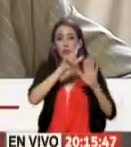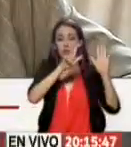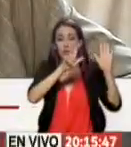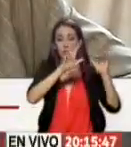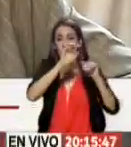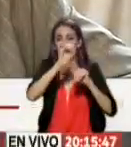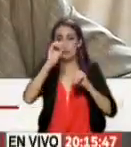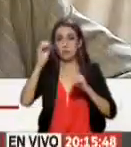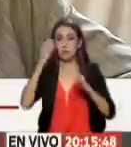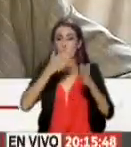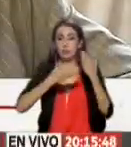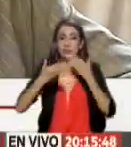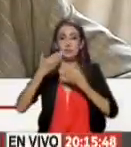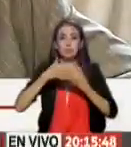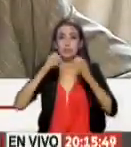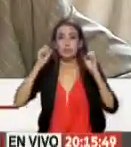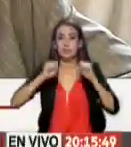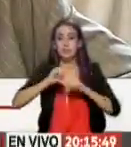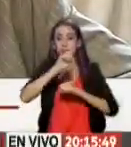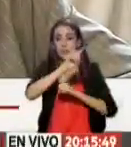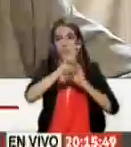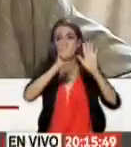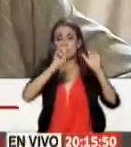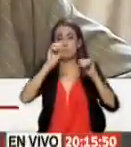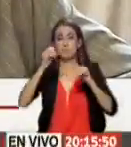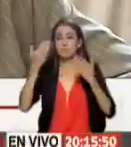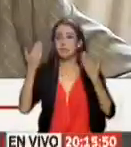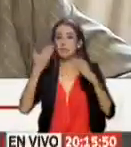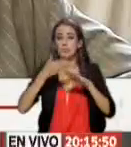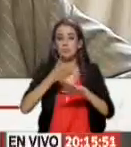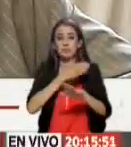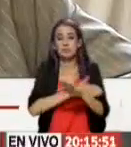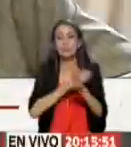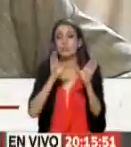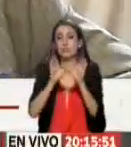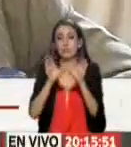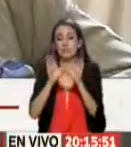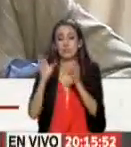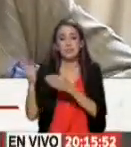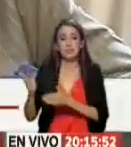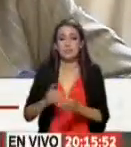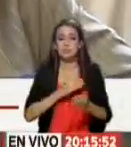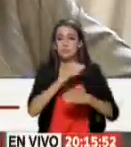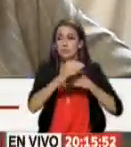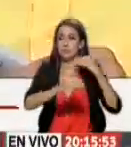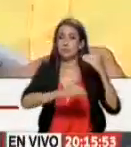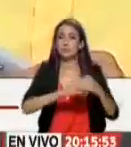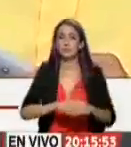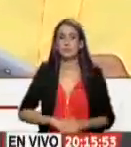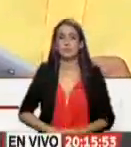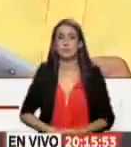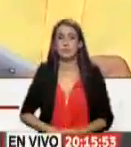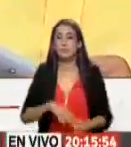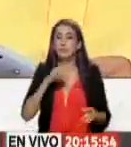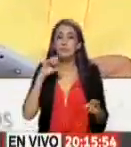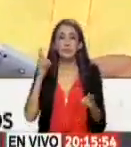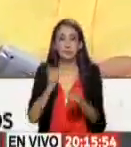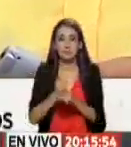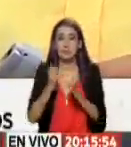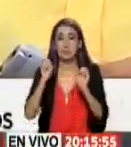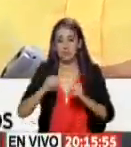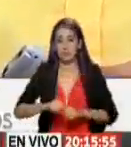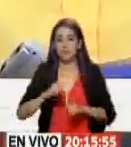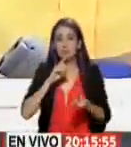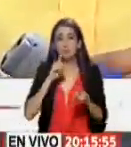entre 2 carreras, y han salido 170 que para la próxima semana probablemente estén listos en el CNCI. Es cierto que la facultad debe